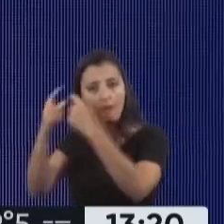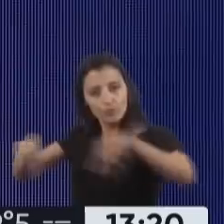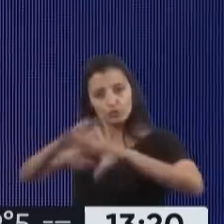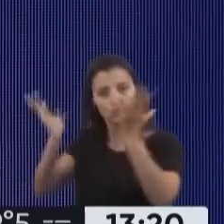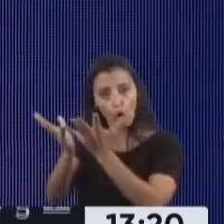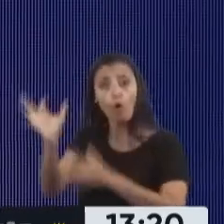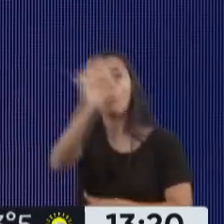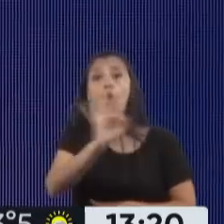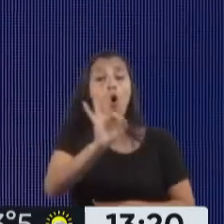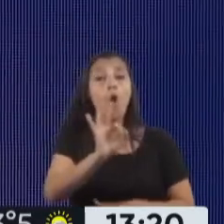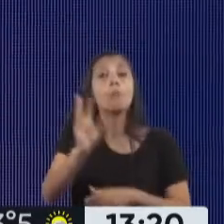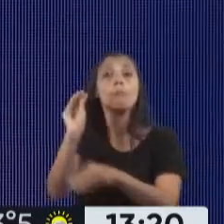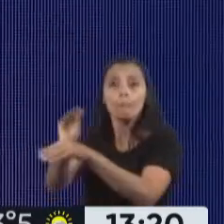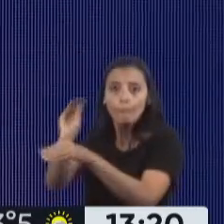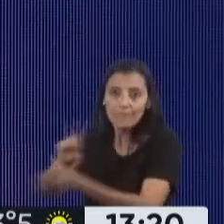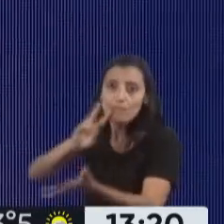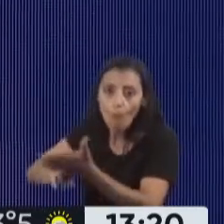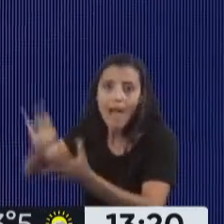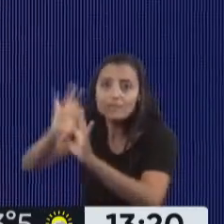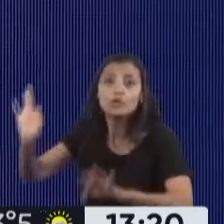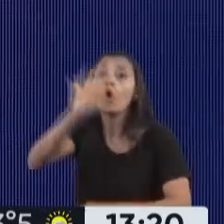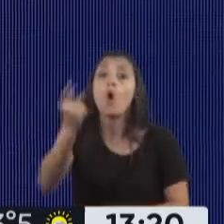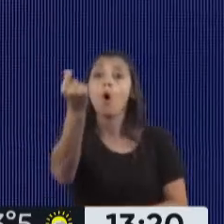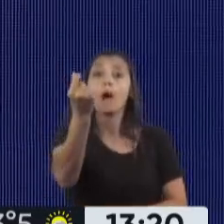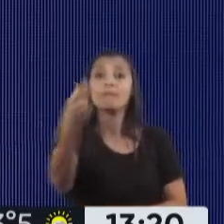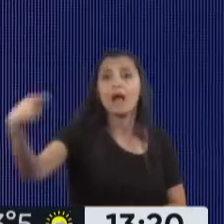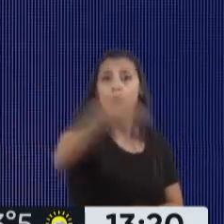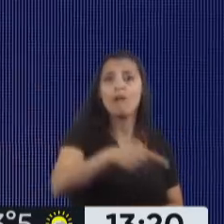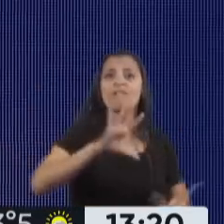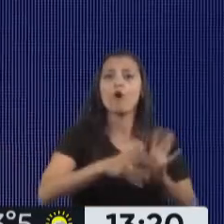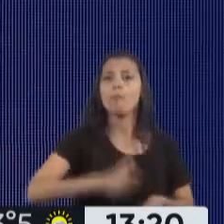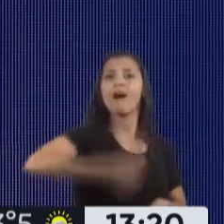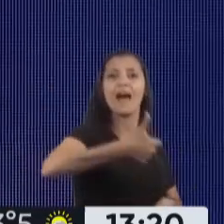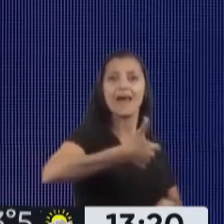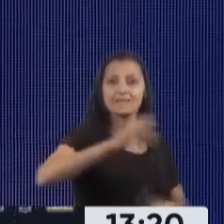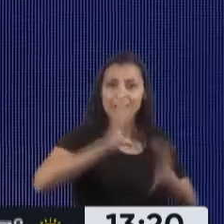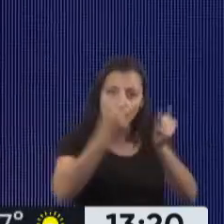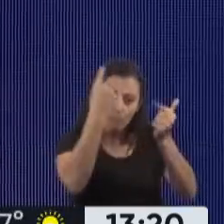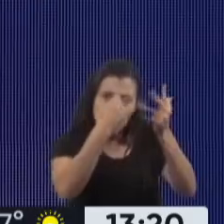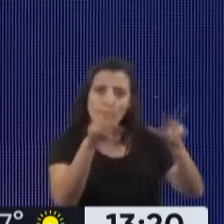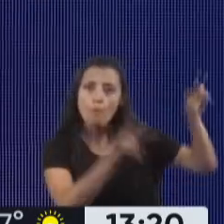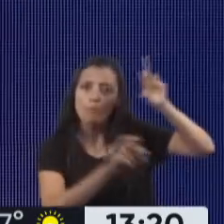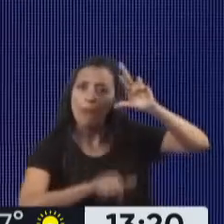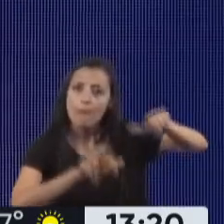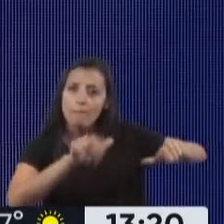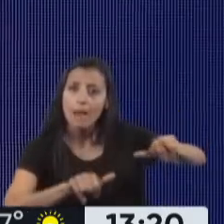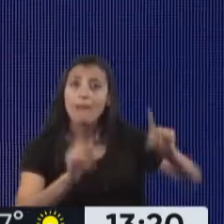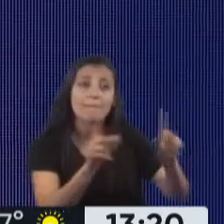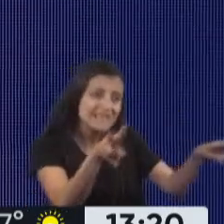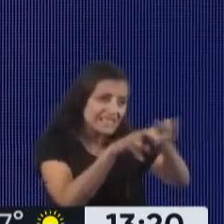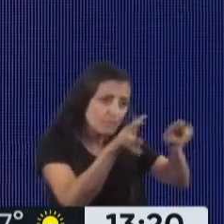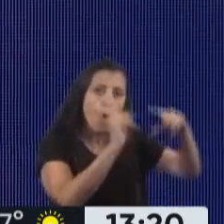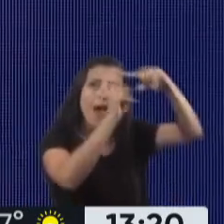el costo fiscal y la retribución del capital. Es decir, son distintas formas de escribir esa misma